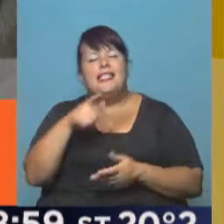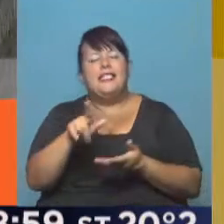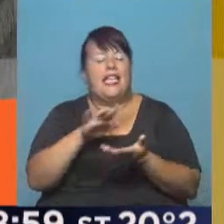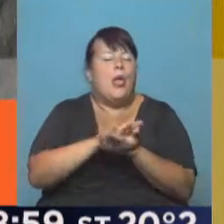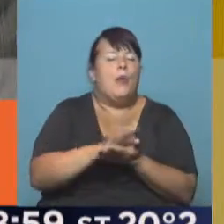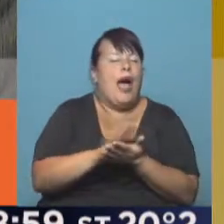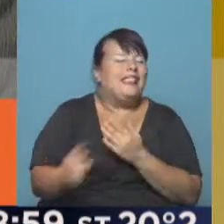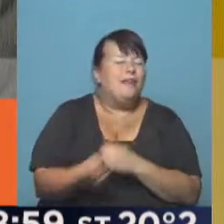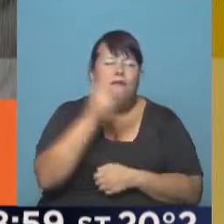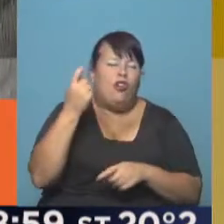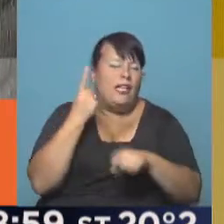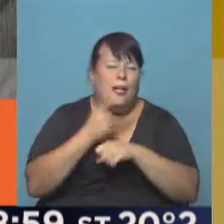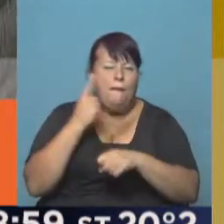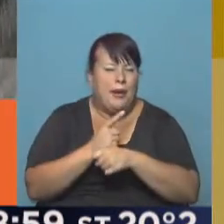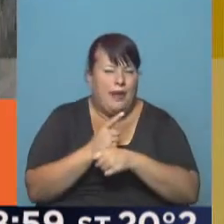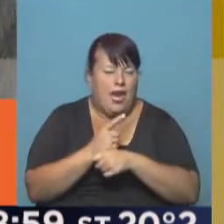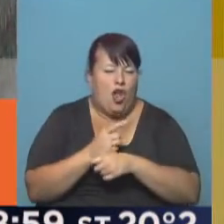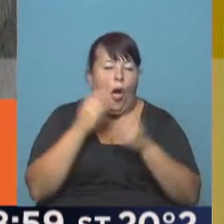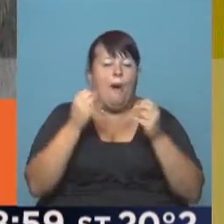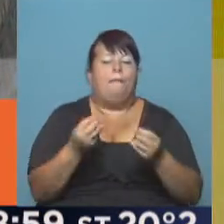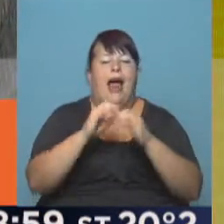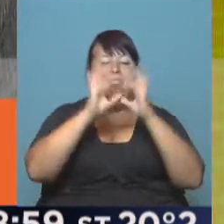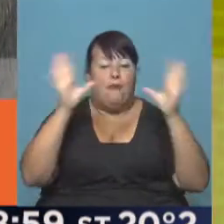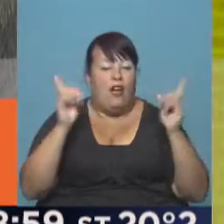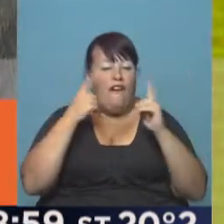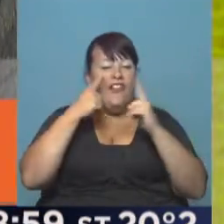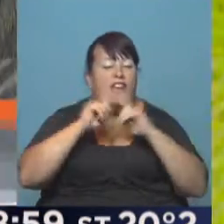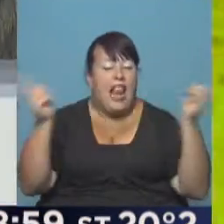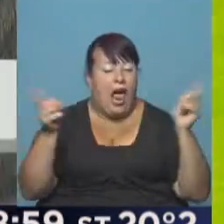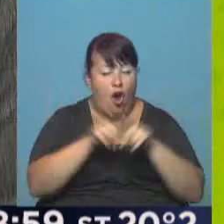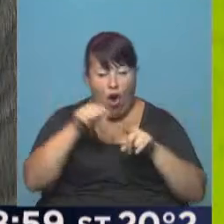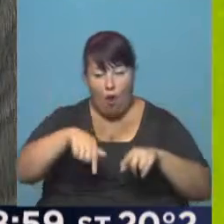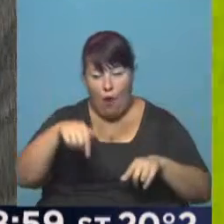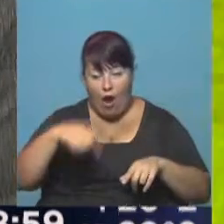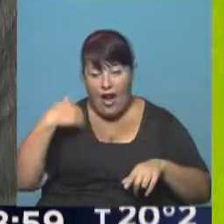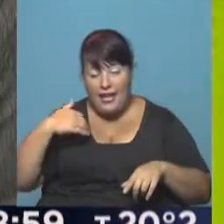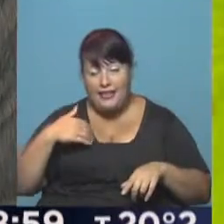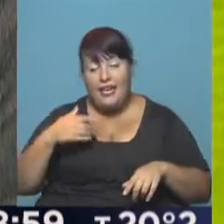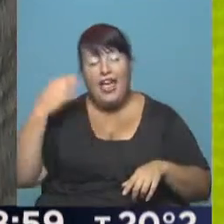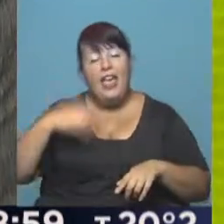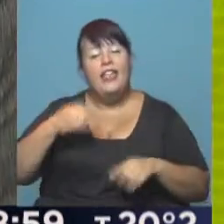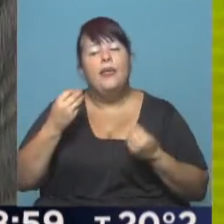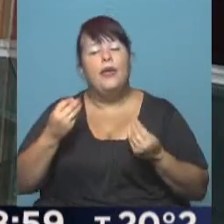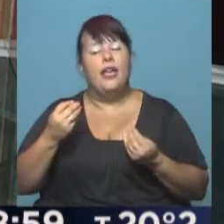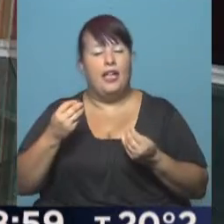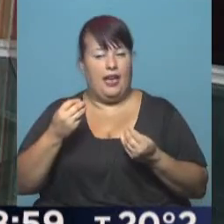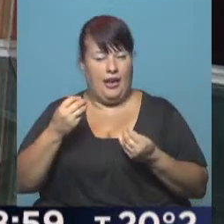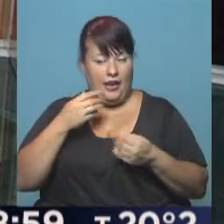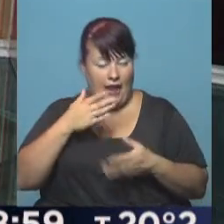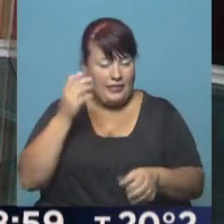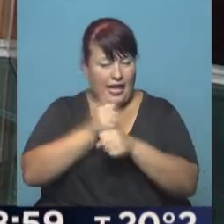de las bases fundamentales para que la democracia perdure en el tiempo como está perdurando en la República Argentina, tiene que ver